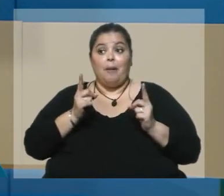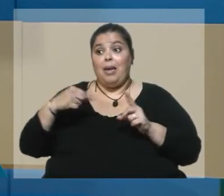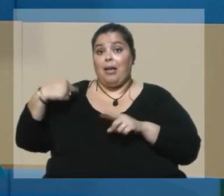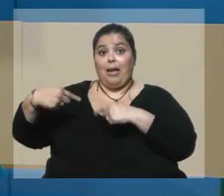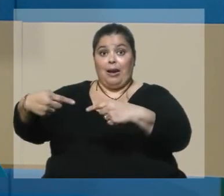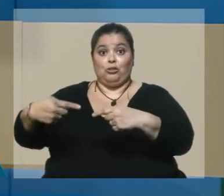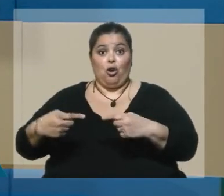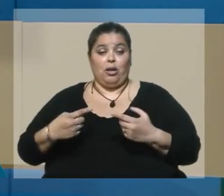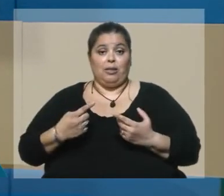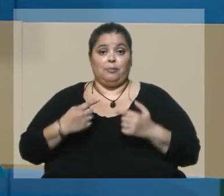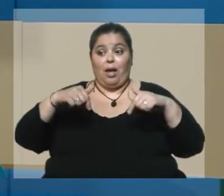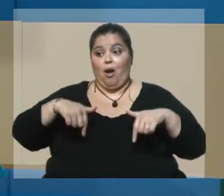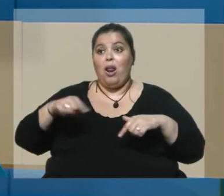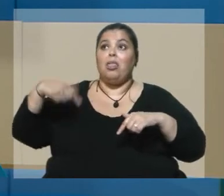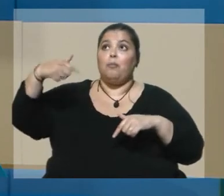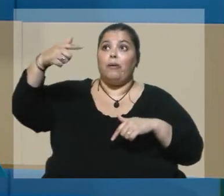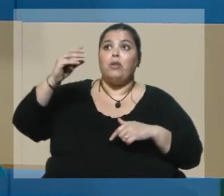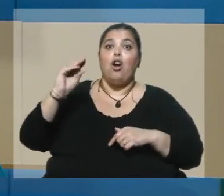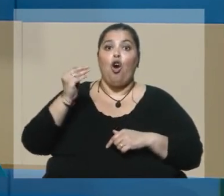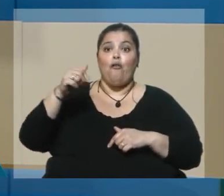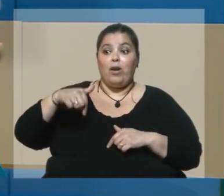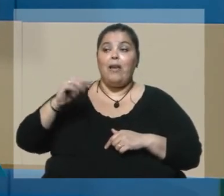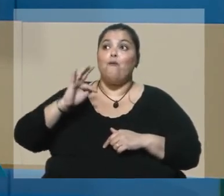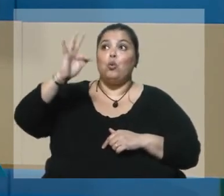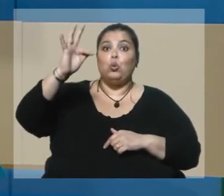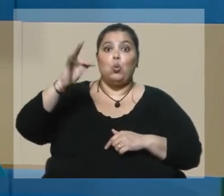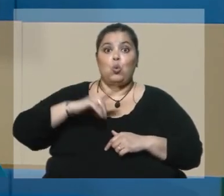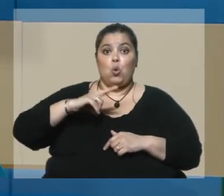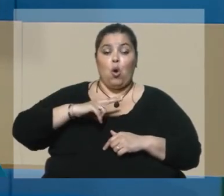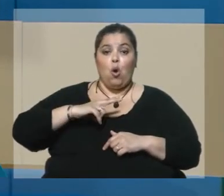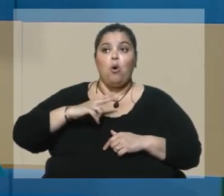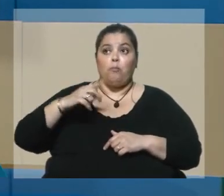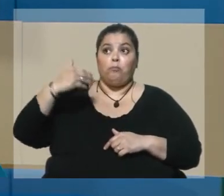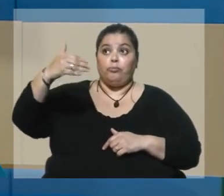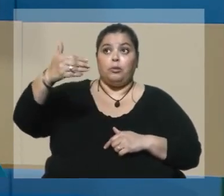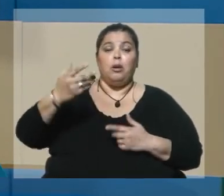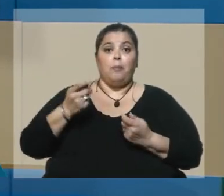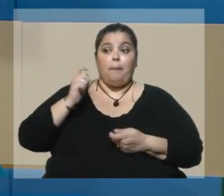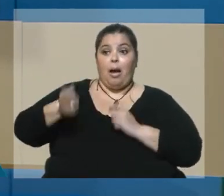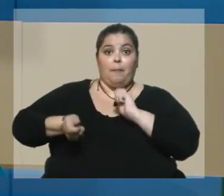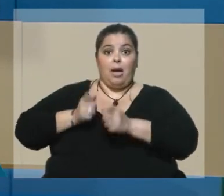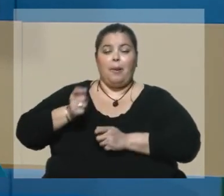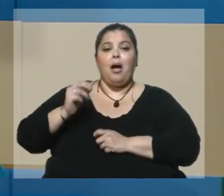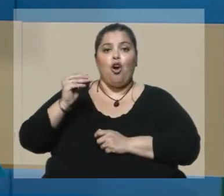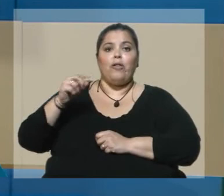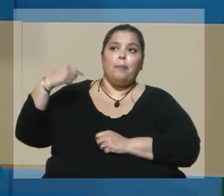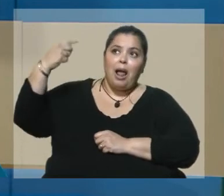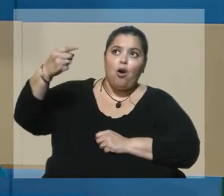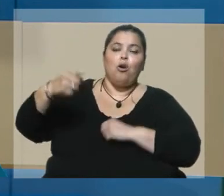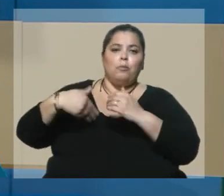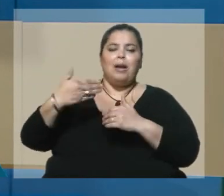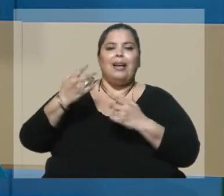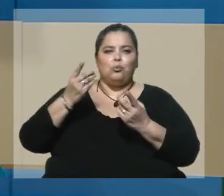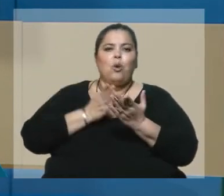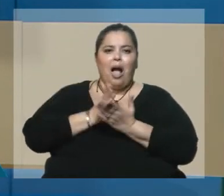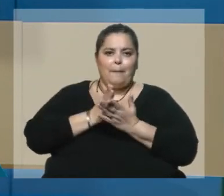porque En definitiva este lo que estamos poniendo ahí lo estamos poniendo los los más jóvenes Este creo que es un camino acertado y